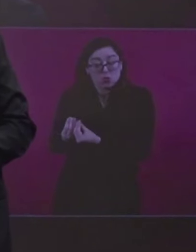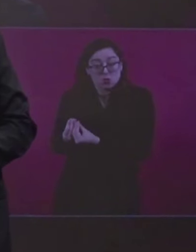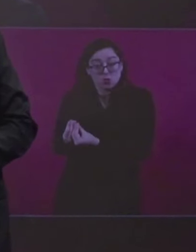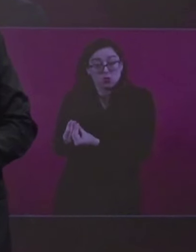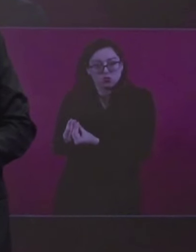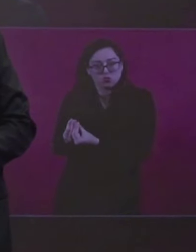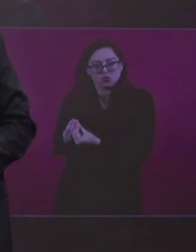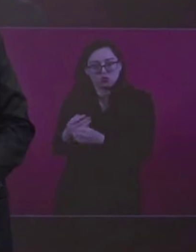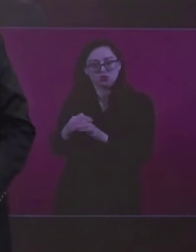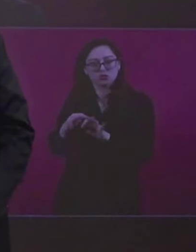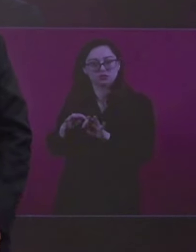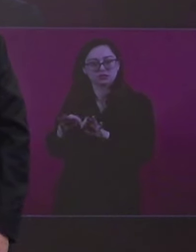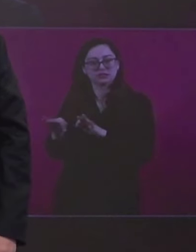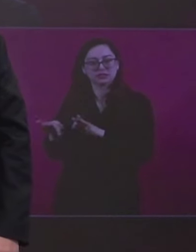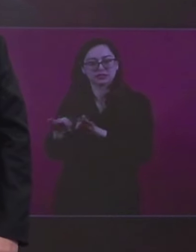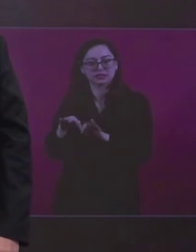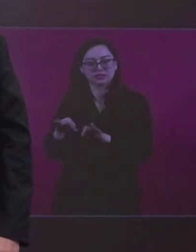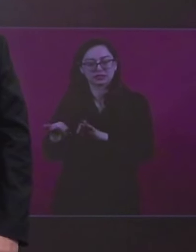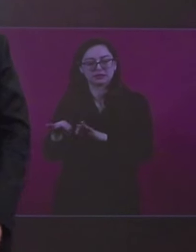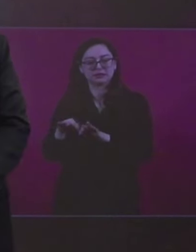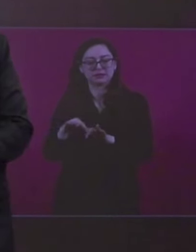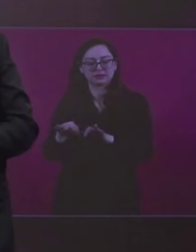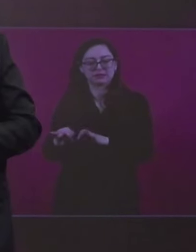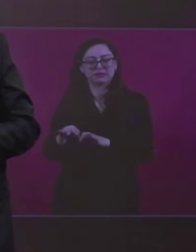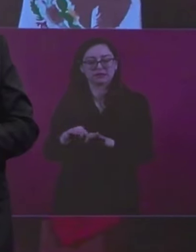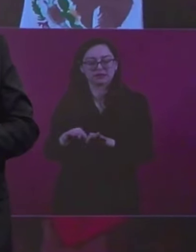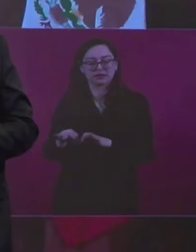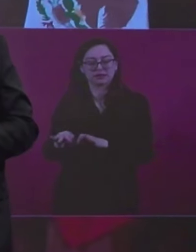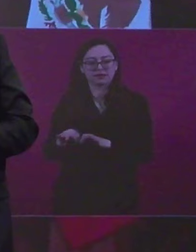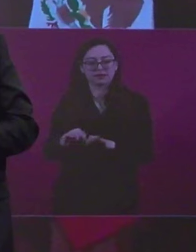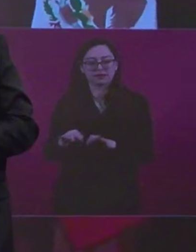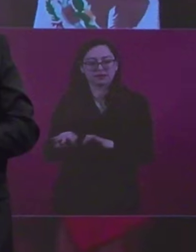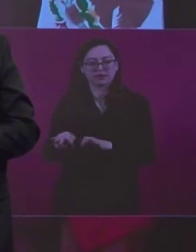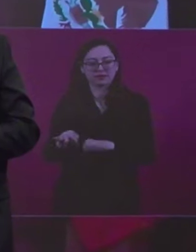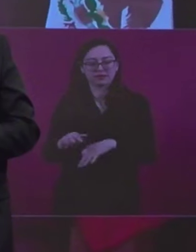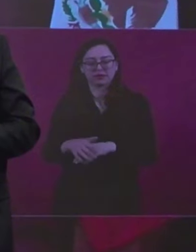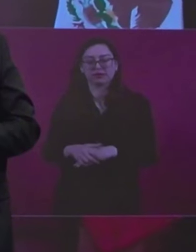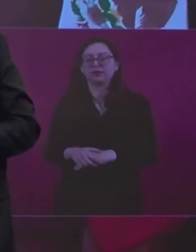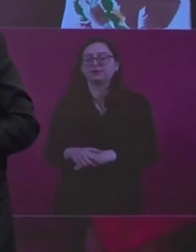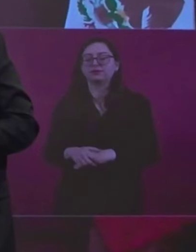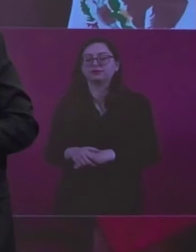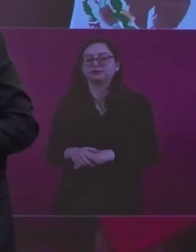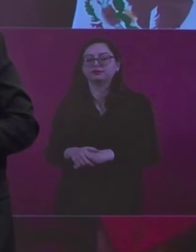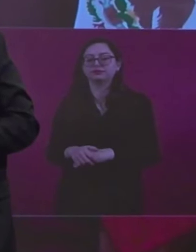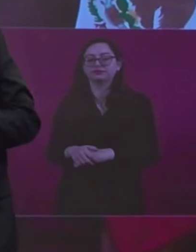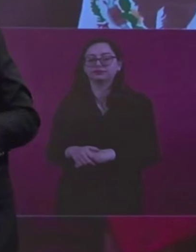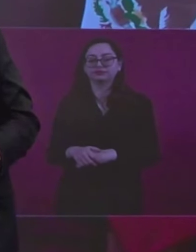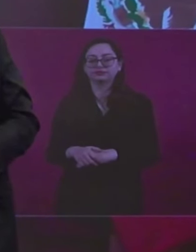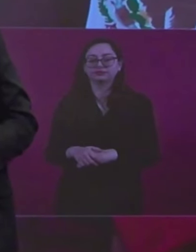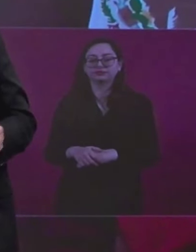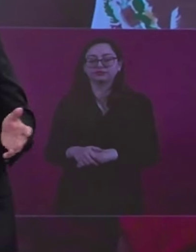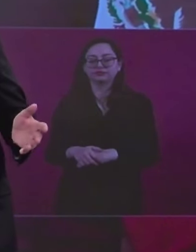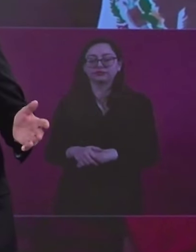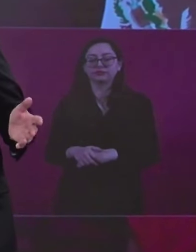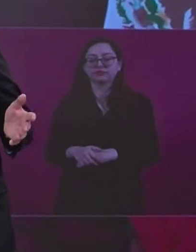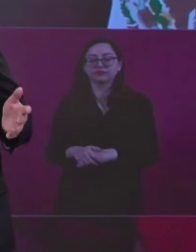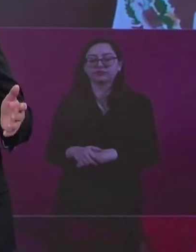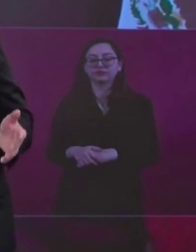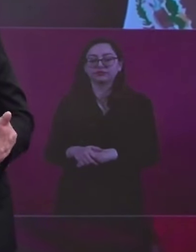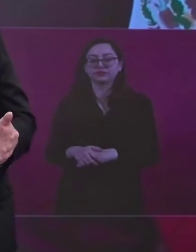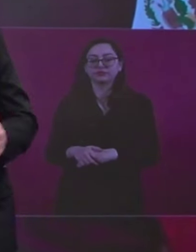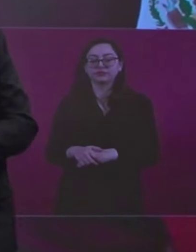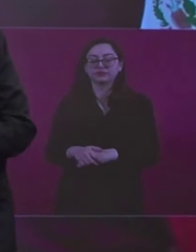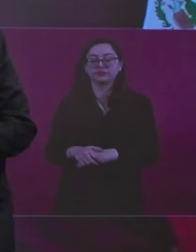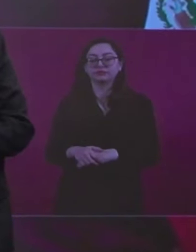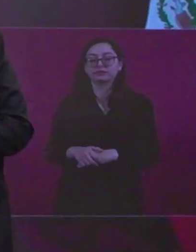pronósticos México tendrá a la primera mujer presidenta en la historia de la nación Y en segundo lugar